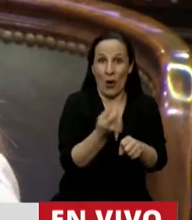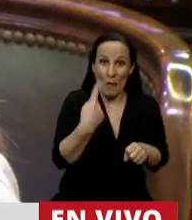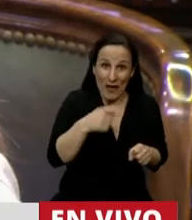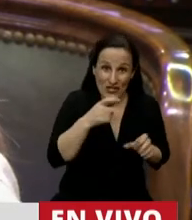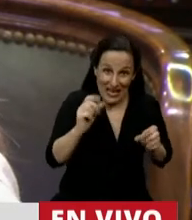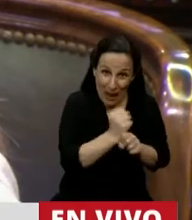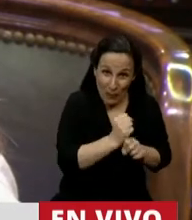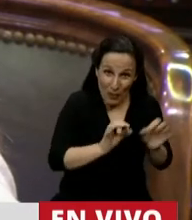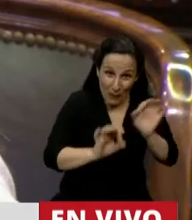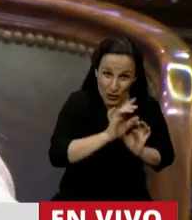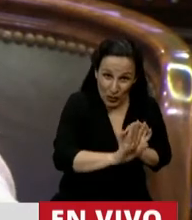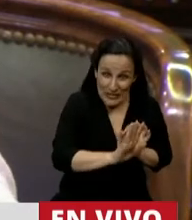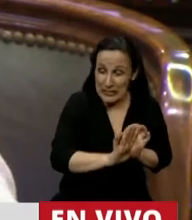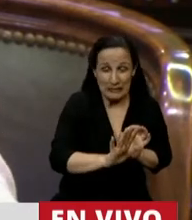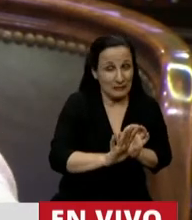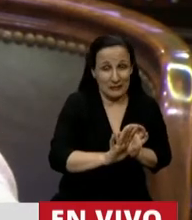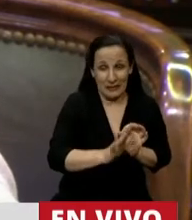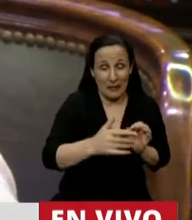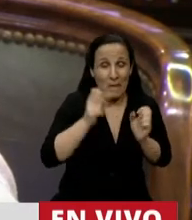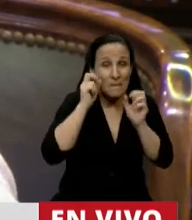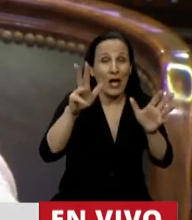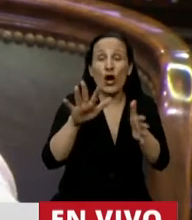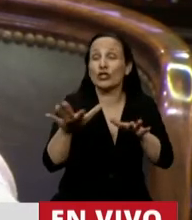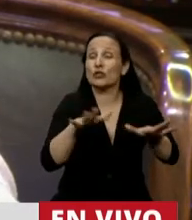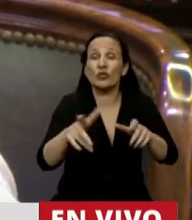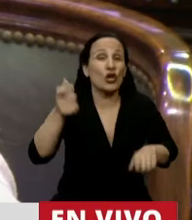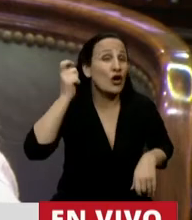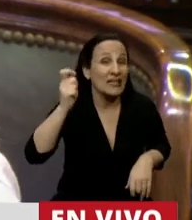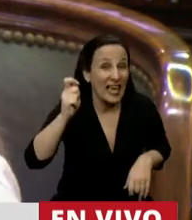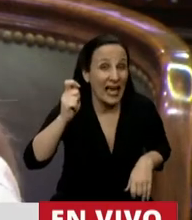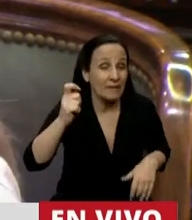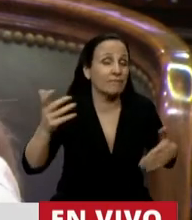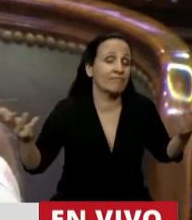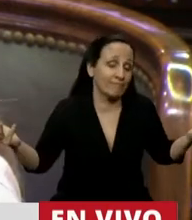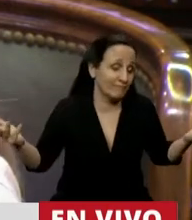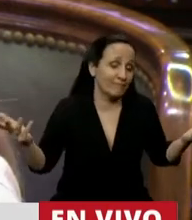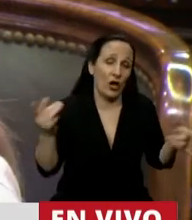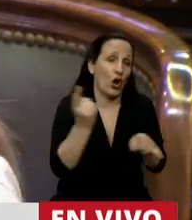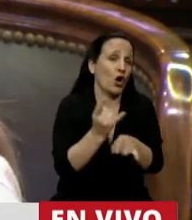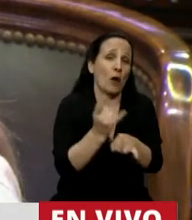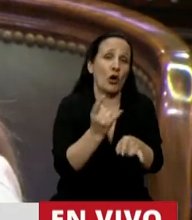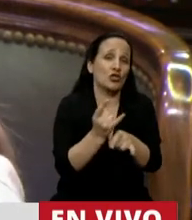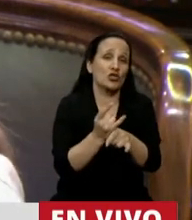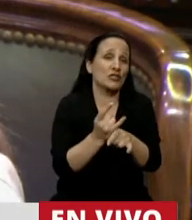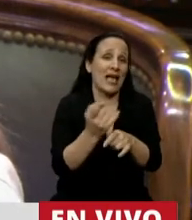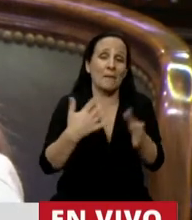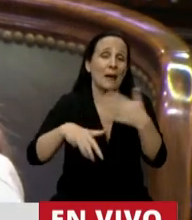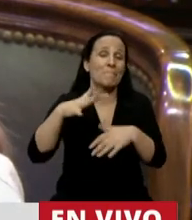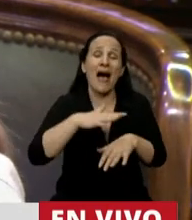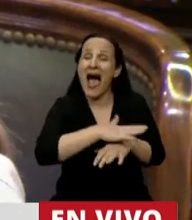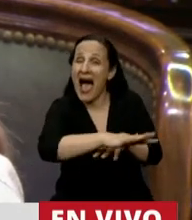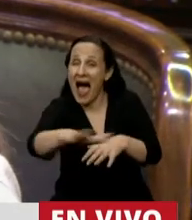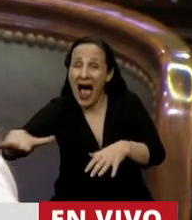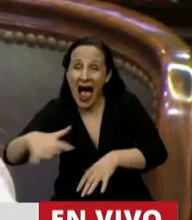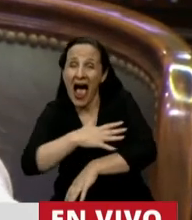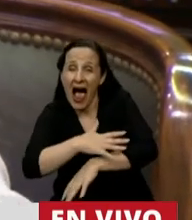calamitosa, porque quienes más sufrirán las consecuencias, no le quepa la menor duda, serán como siempre los sectores más humildes.